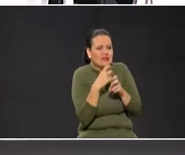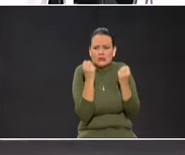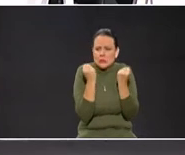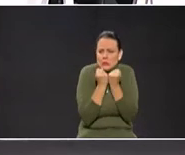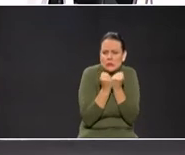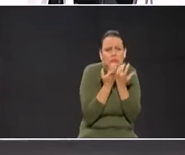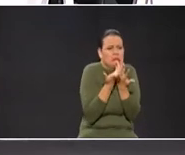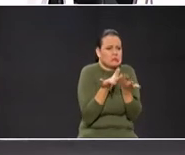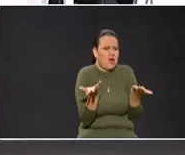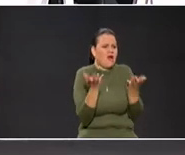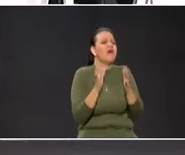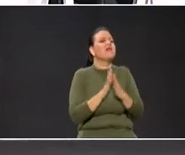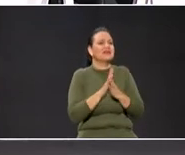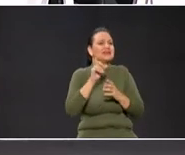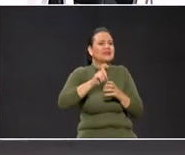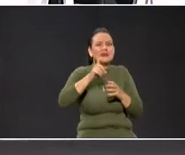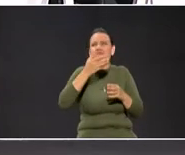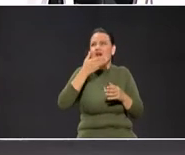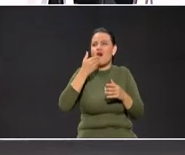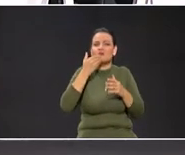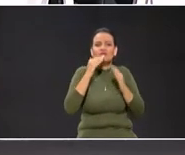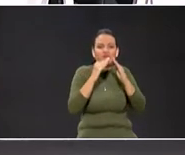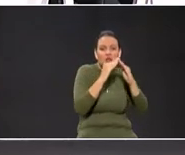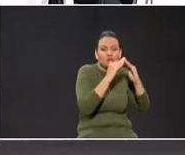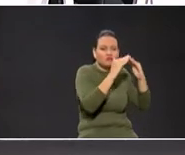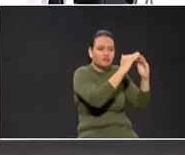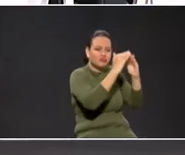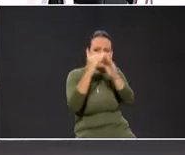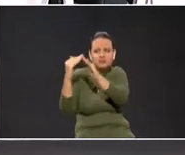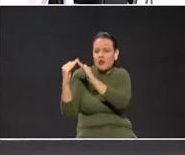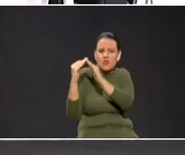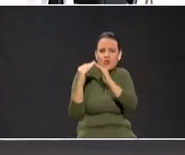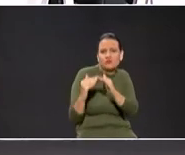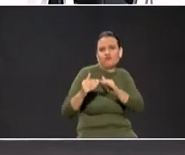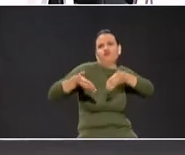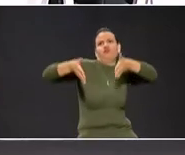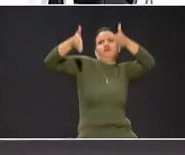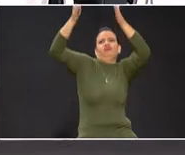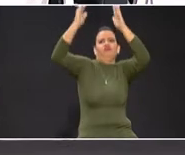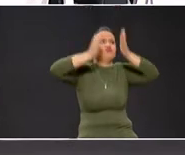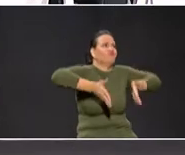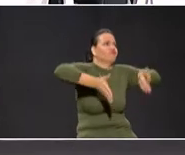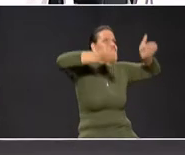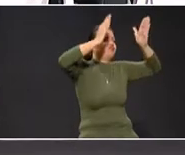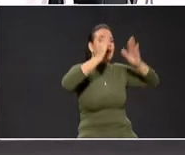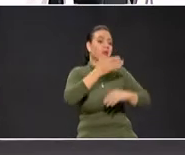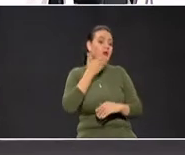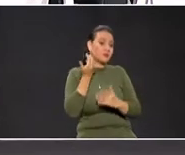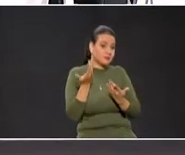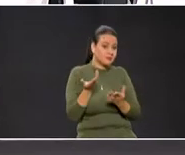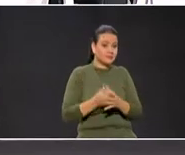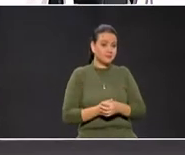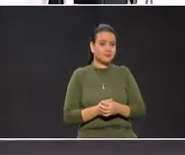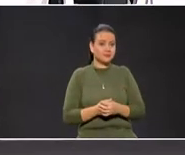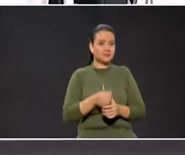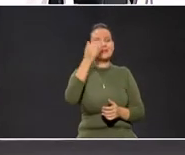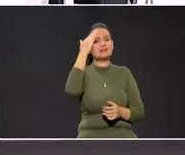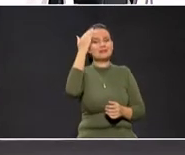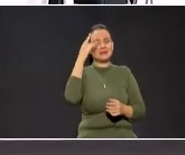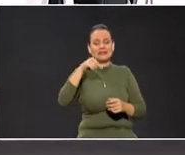hacia las alturas donde se desarrolle la ciudad pero esto también presenta dificultades para por la misma